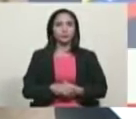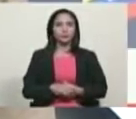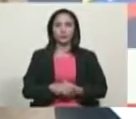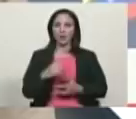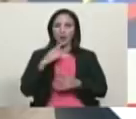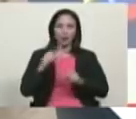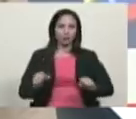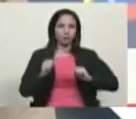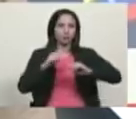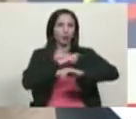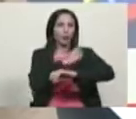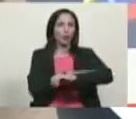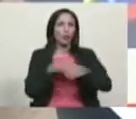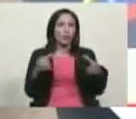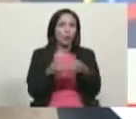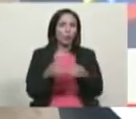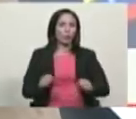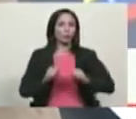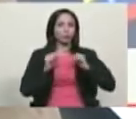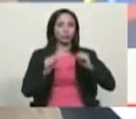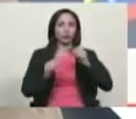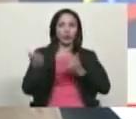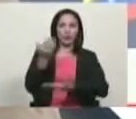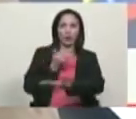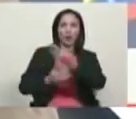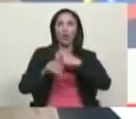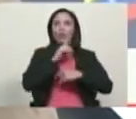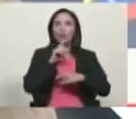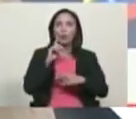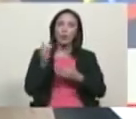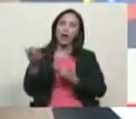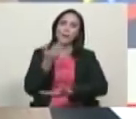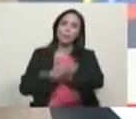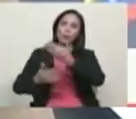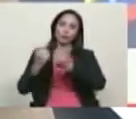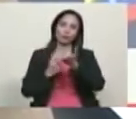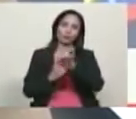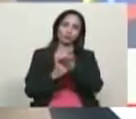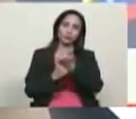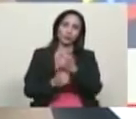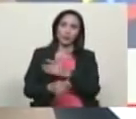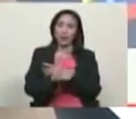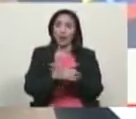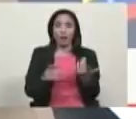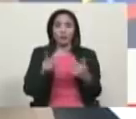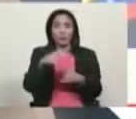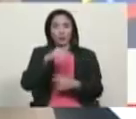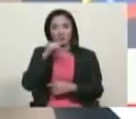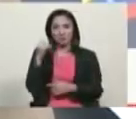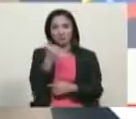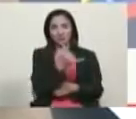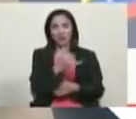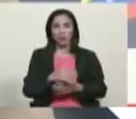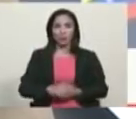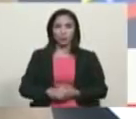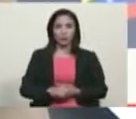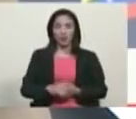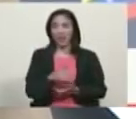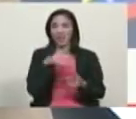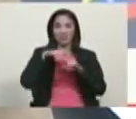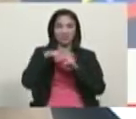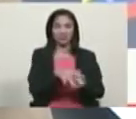un poderoso movimiento de solidaridad que denuncie, rechace y